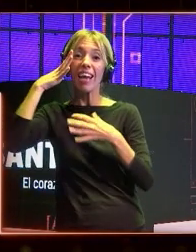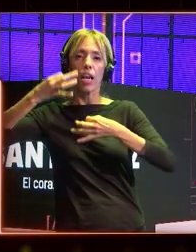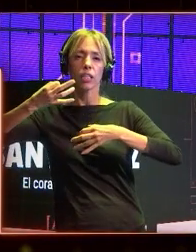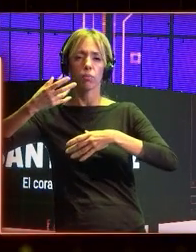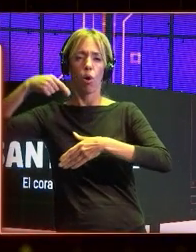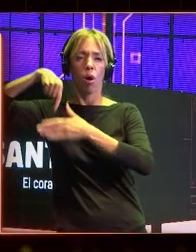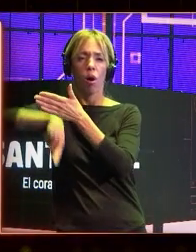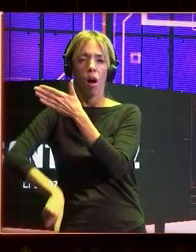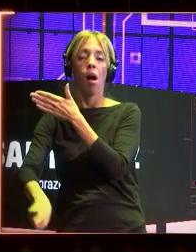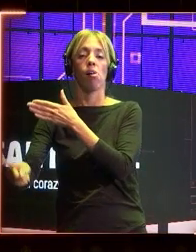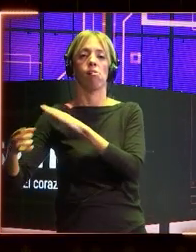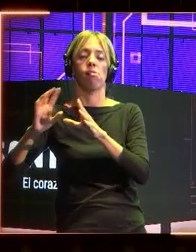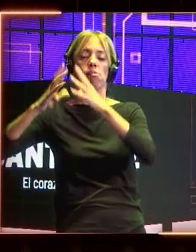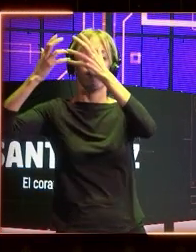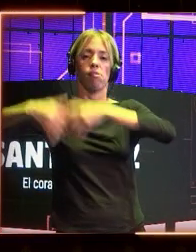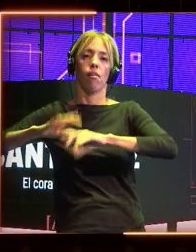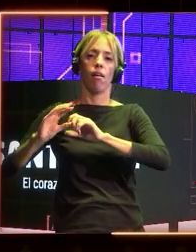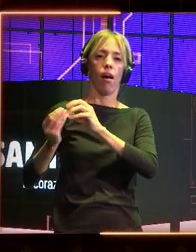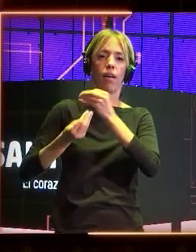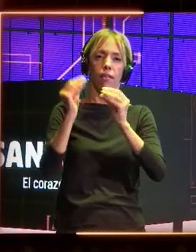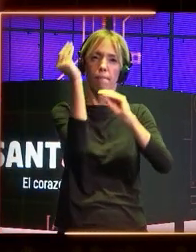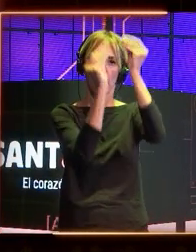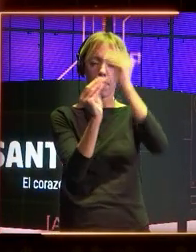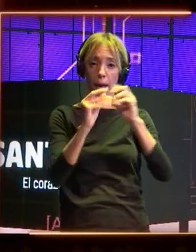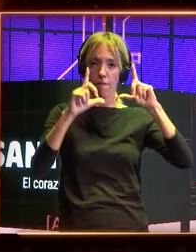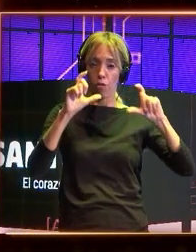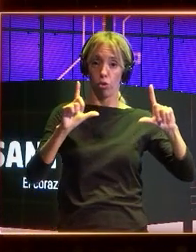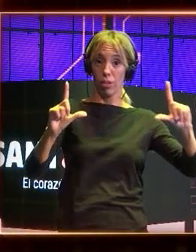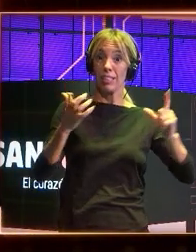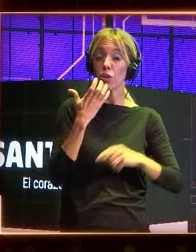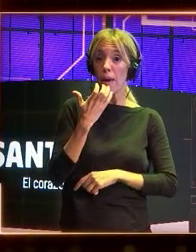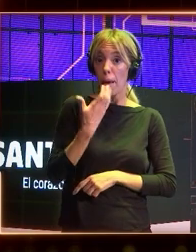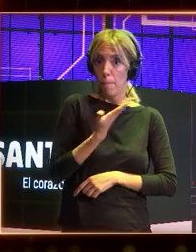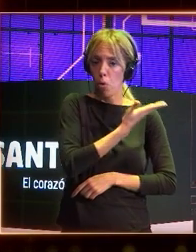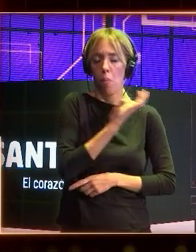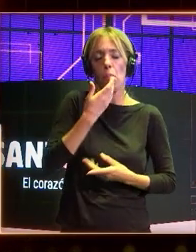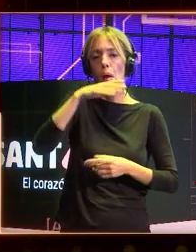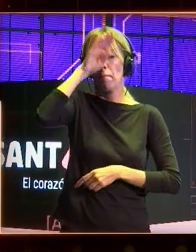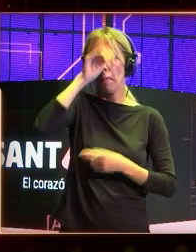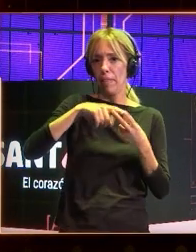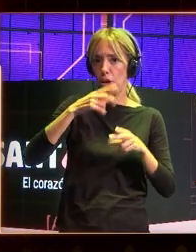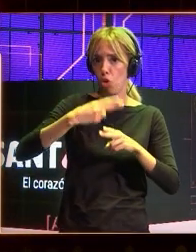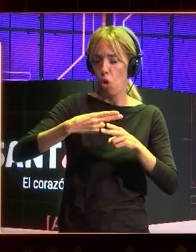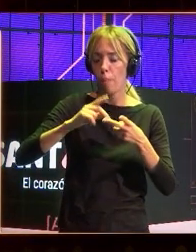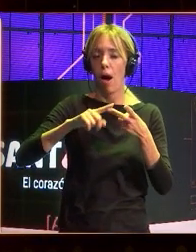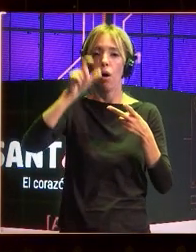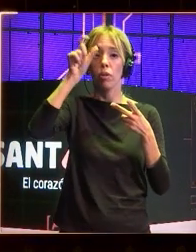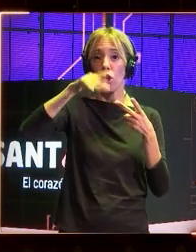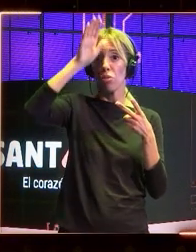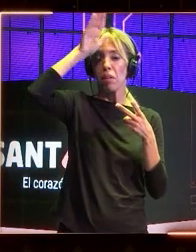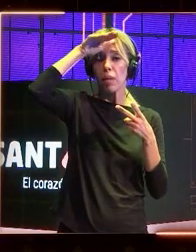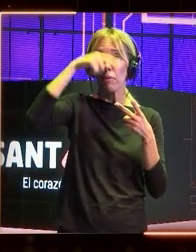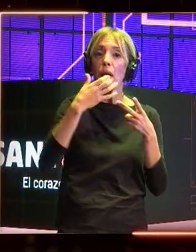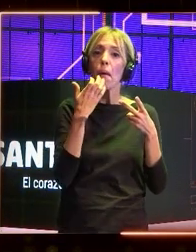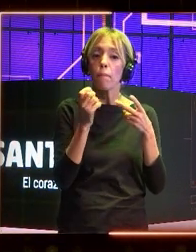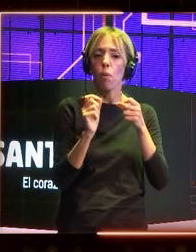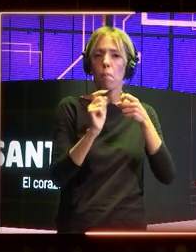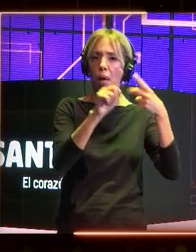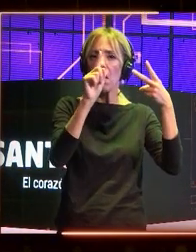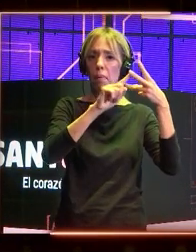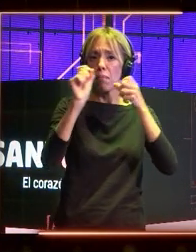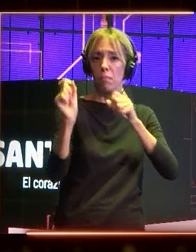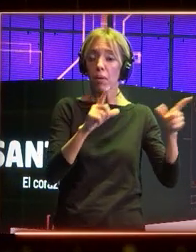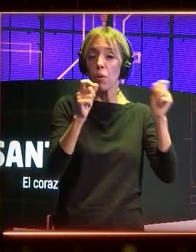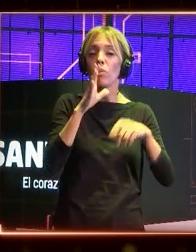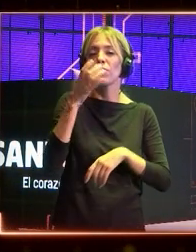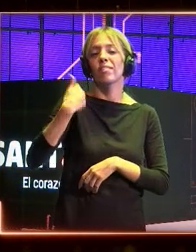í aprendido recordemos automáticamente Y si esto lo pongo como ejemplos al Papa de Roma y a Donald Trump son porque son ejemplos que hemos visto ya